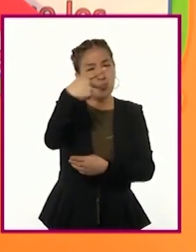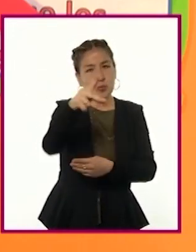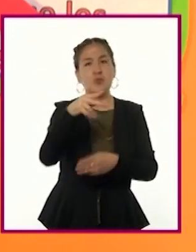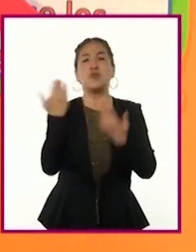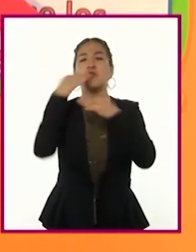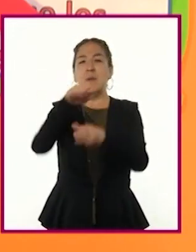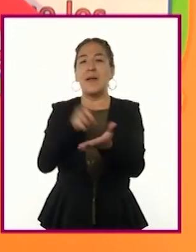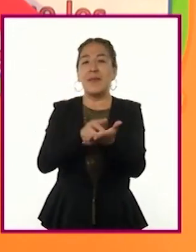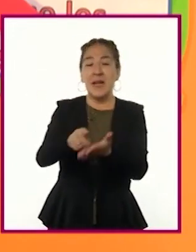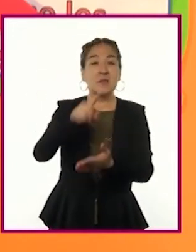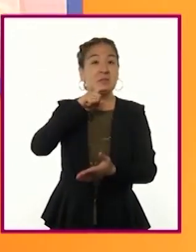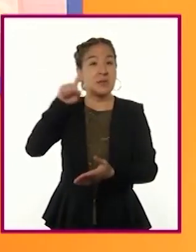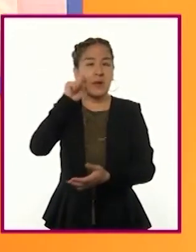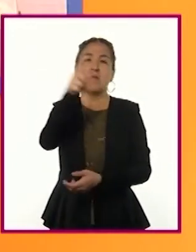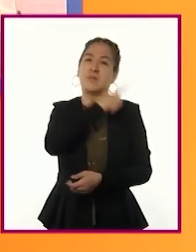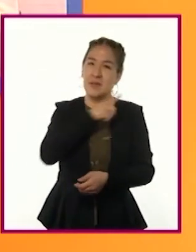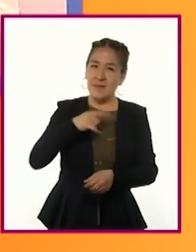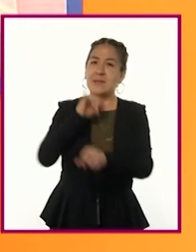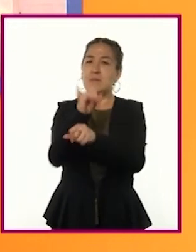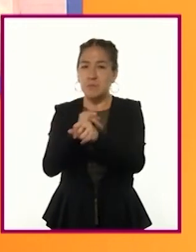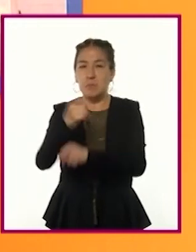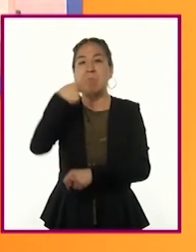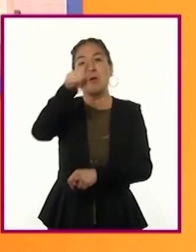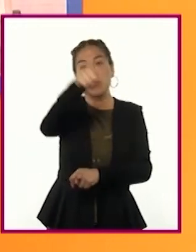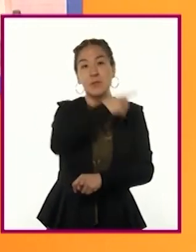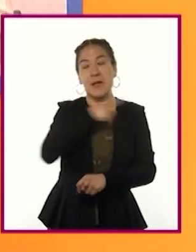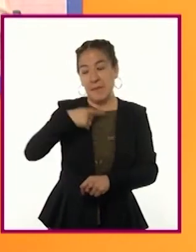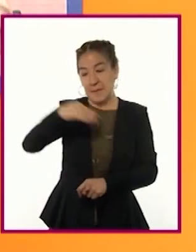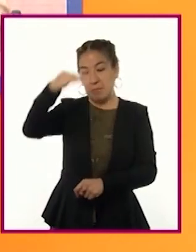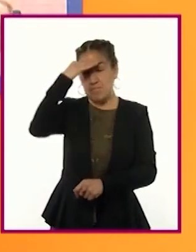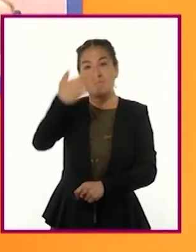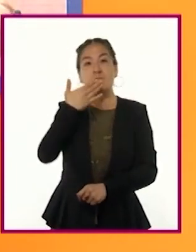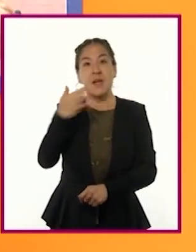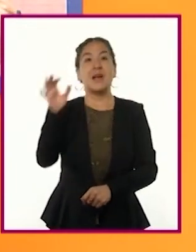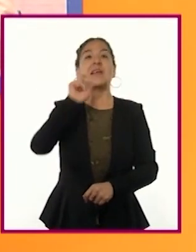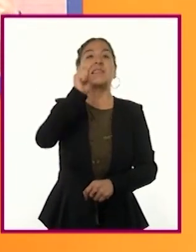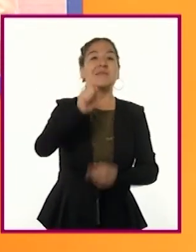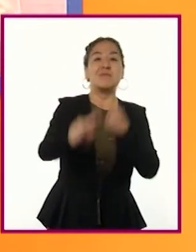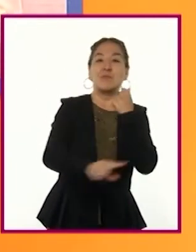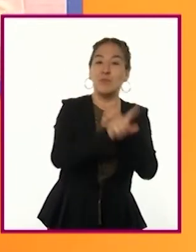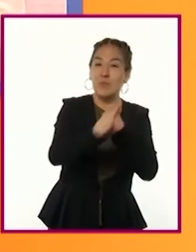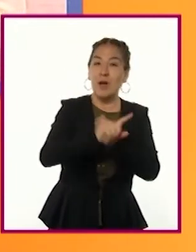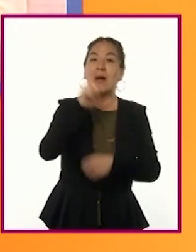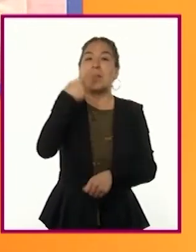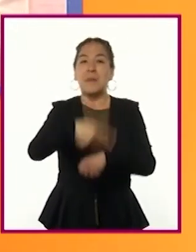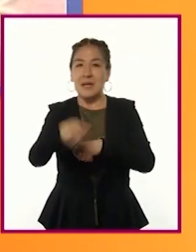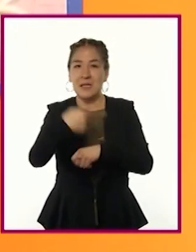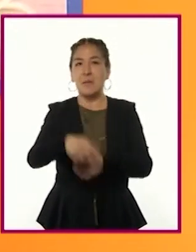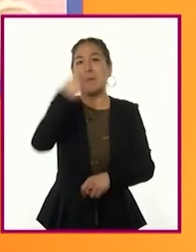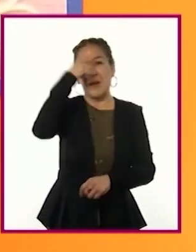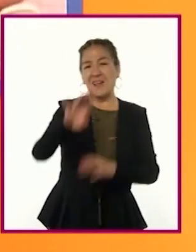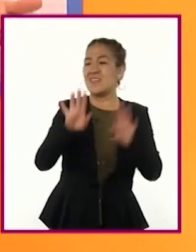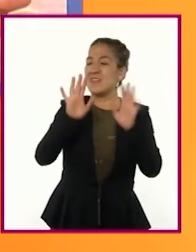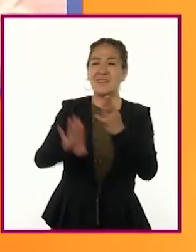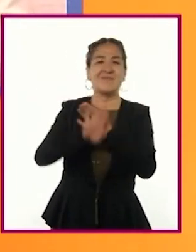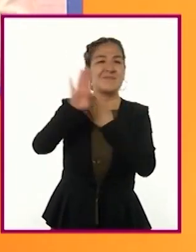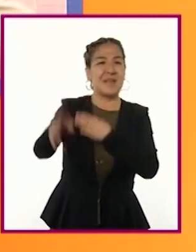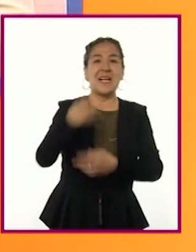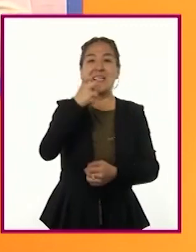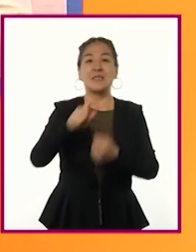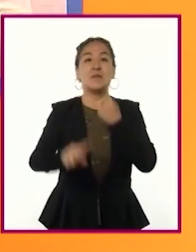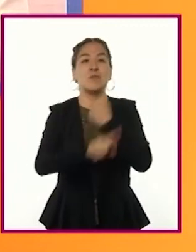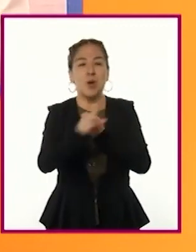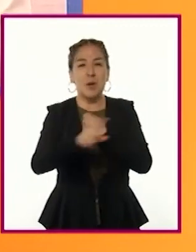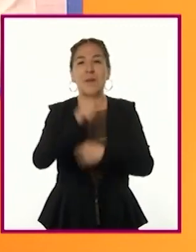los riesgos que conlleva. Es importante que se informen lo más que puedan con el fin de evitar que el inicio de su vida